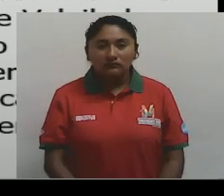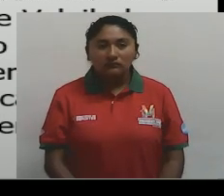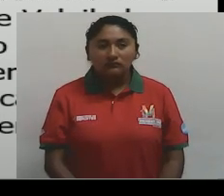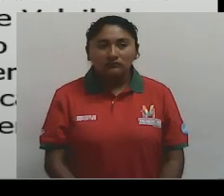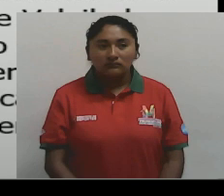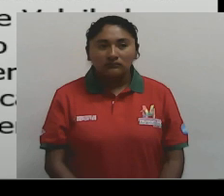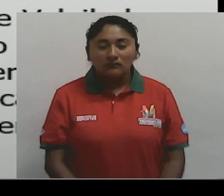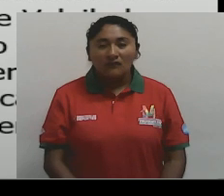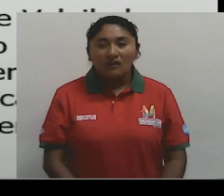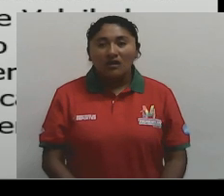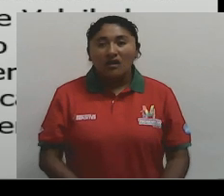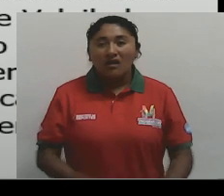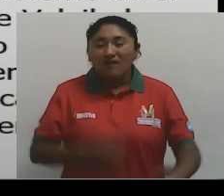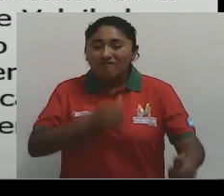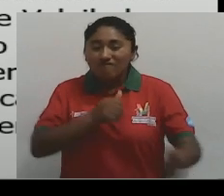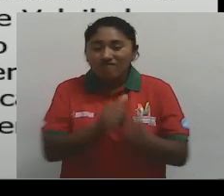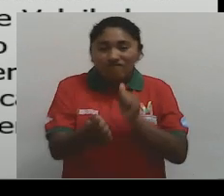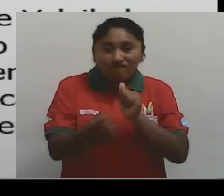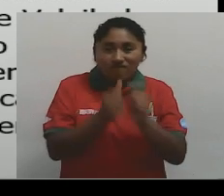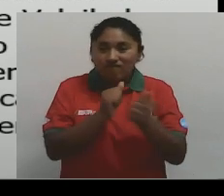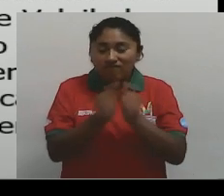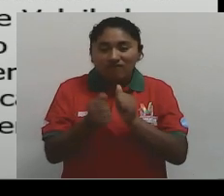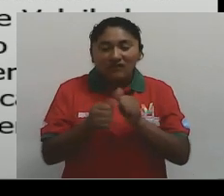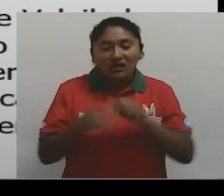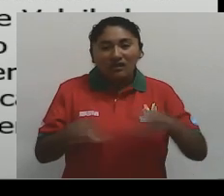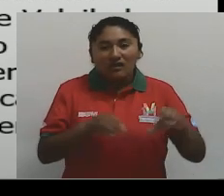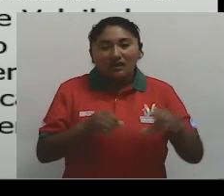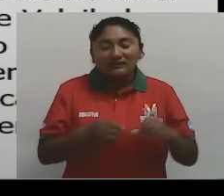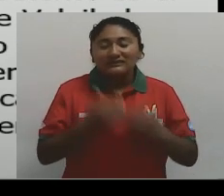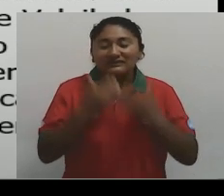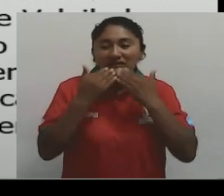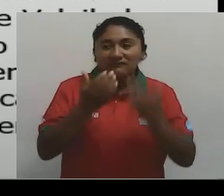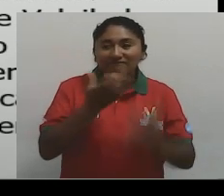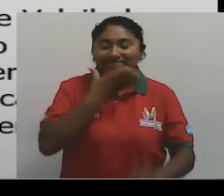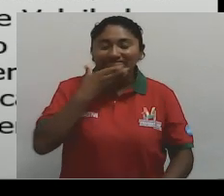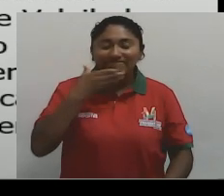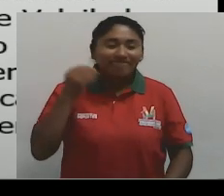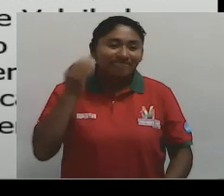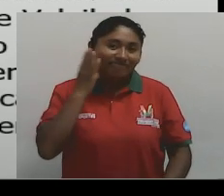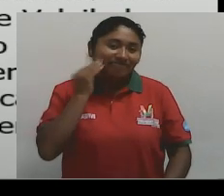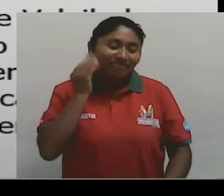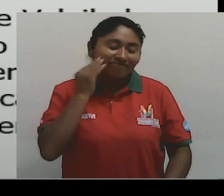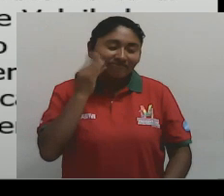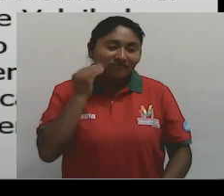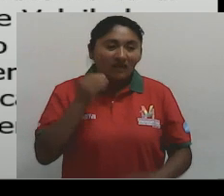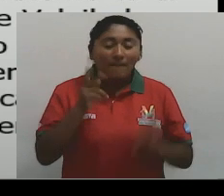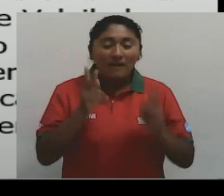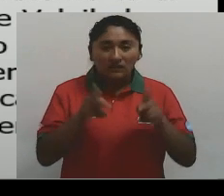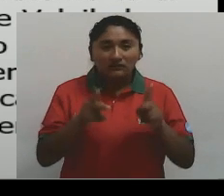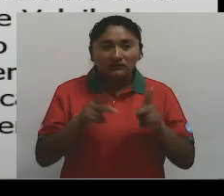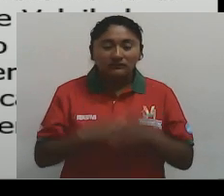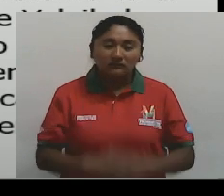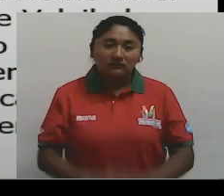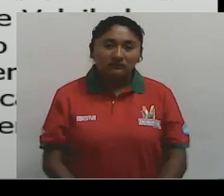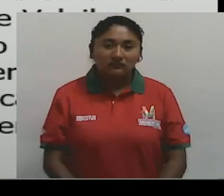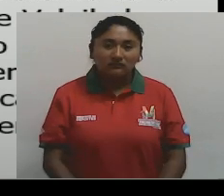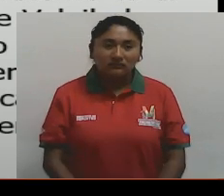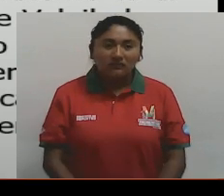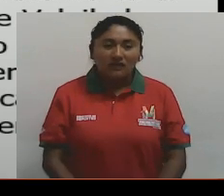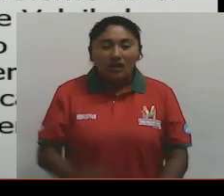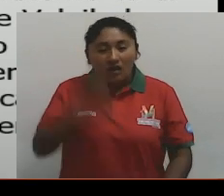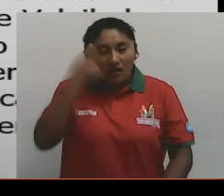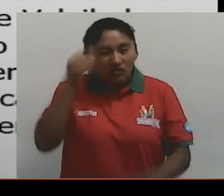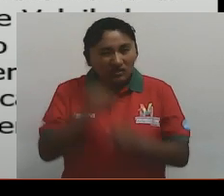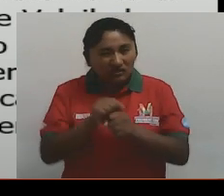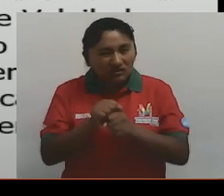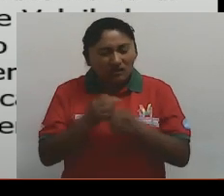La competencia se adquiere gracias a la experiencia personal, individual mediante la participación en eventos de voleibol durante años. Esto